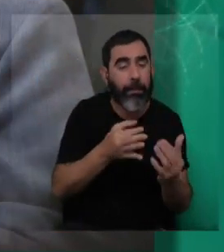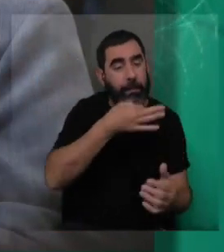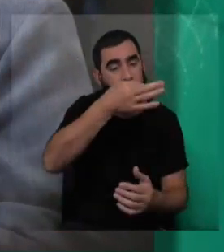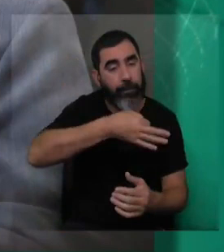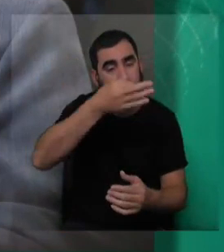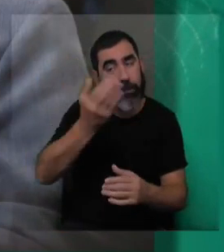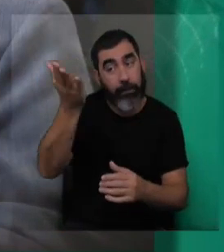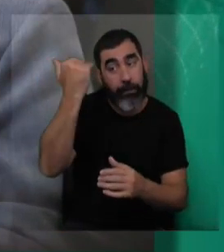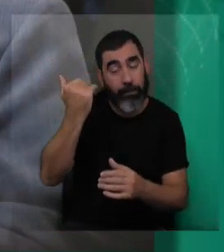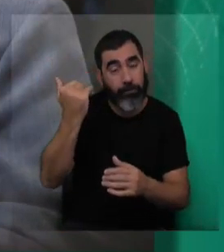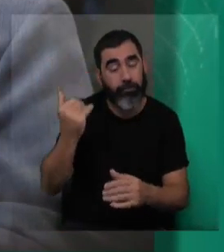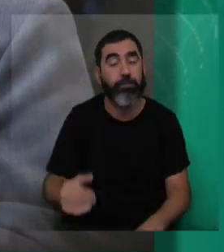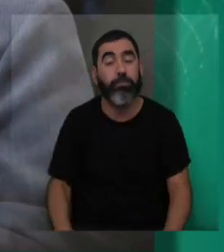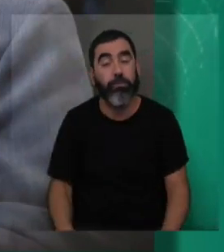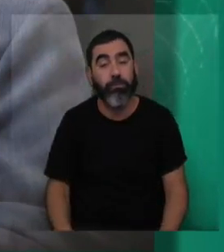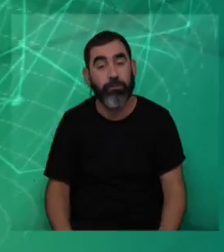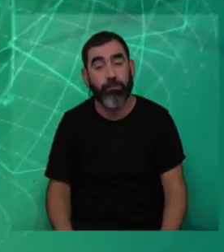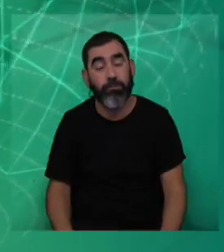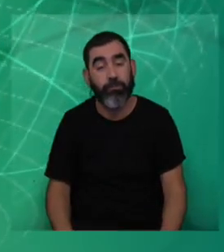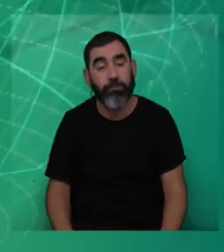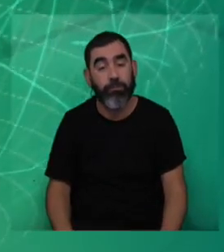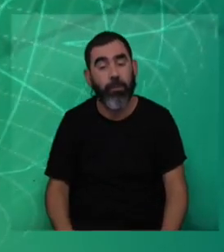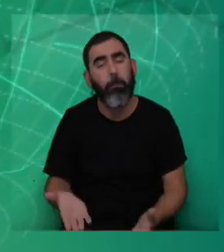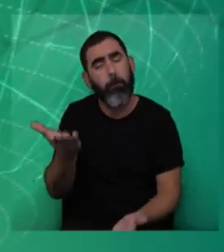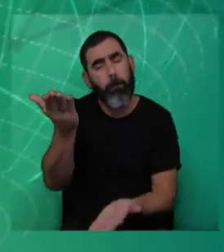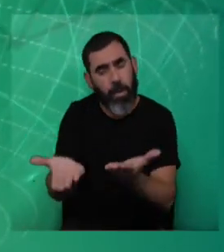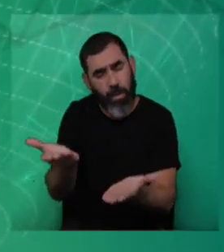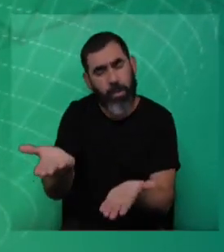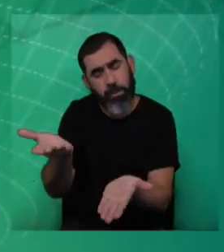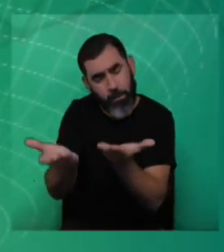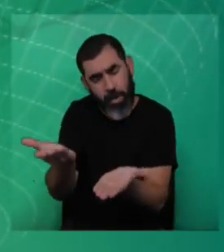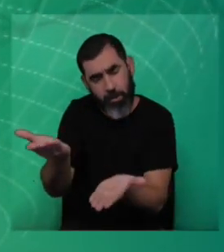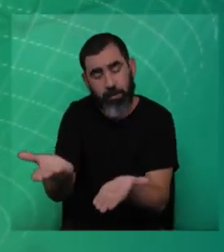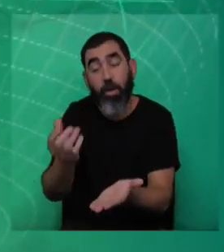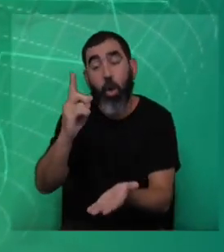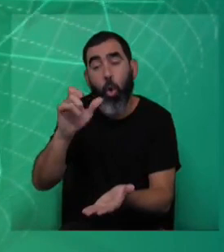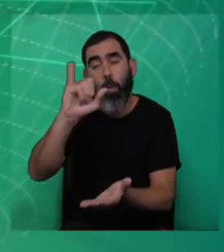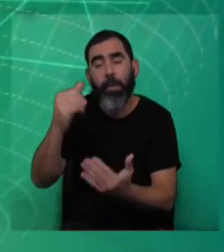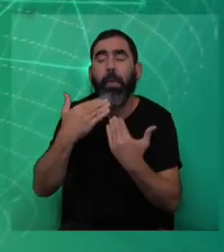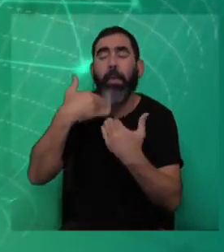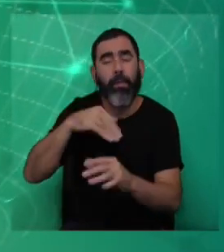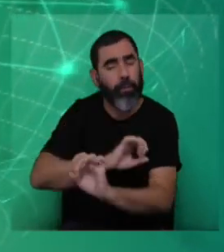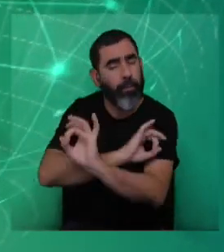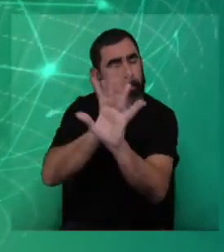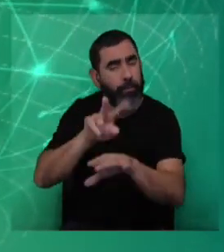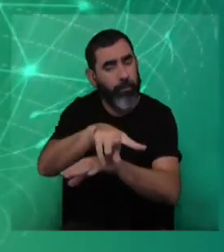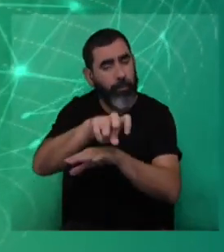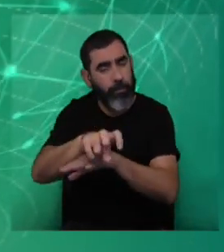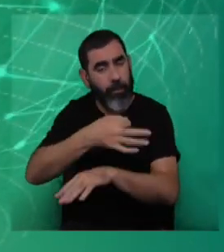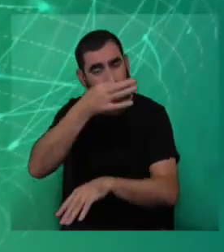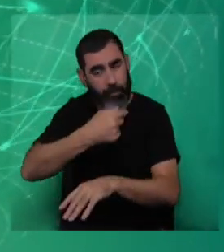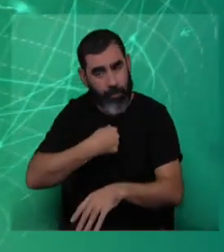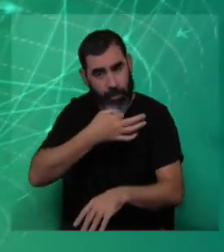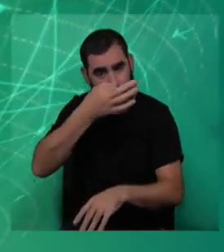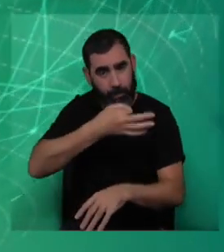Iturralde había hecho días antes y él respondió, las mereces y más. Gómez entendió clarito las referencias a Fiscalía en las declaraciones